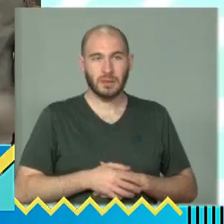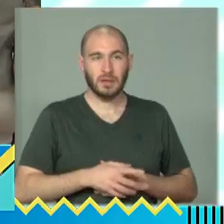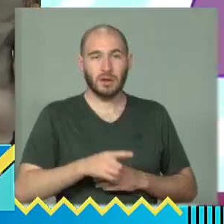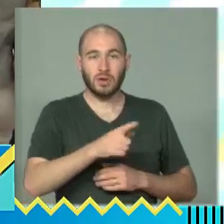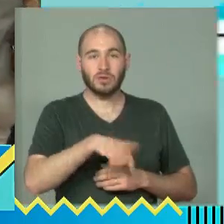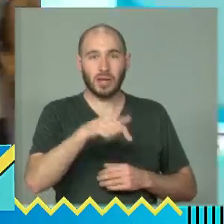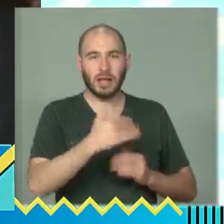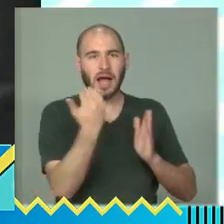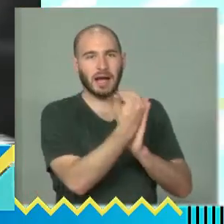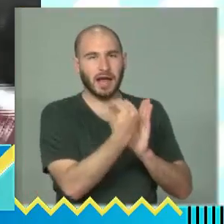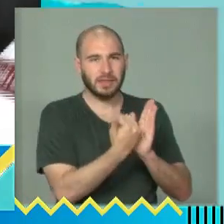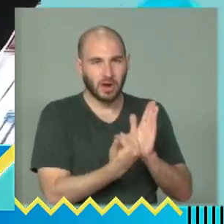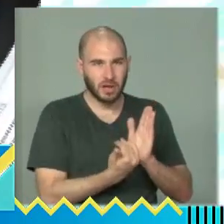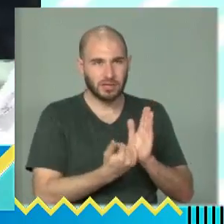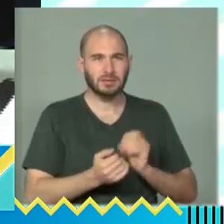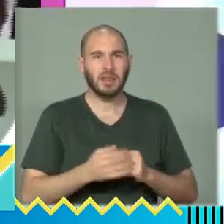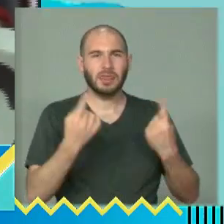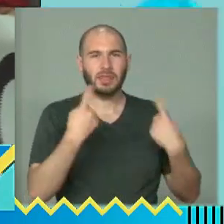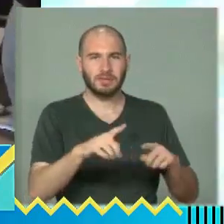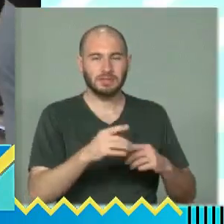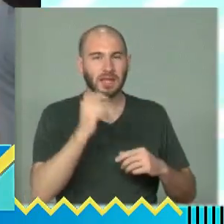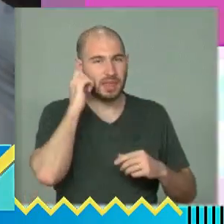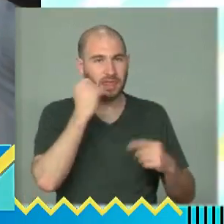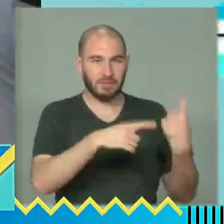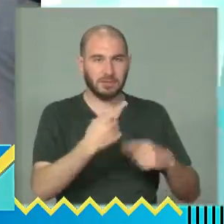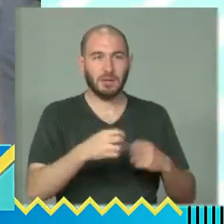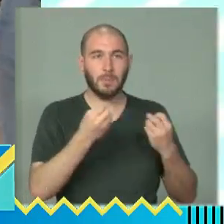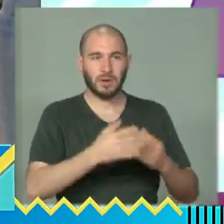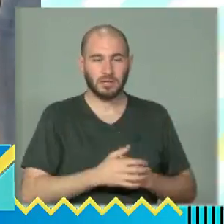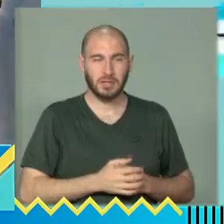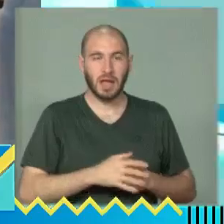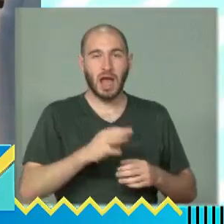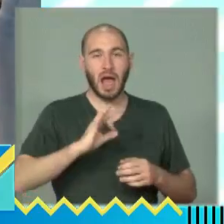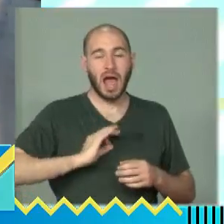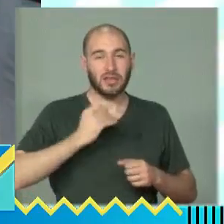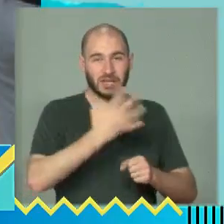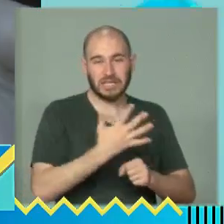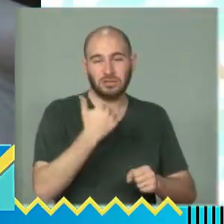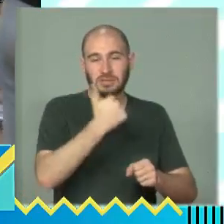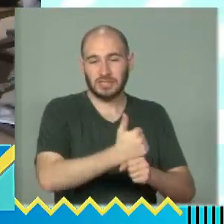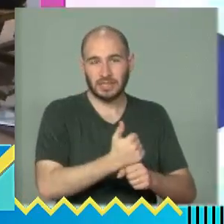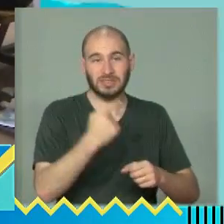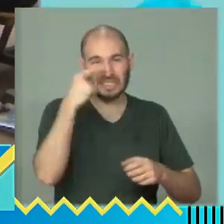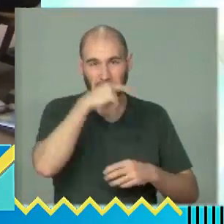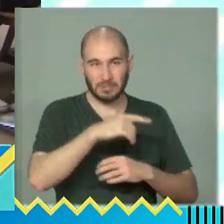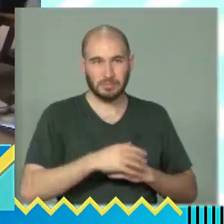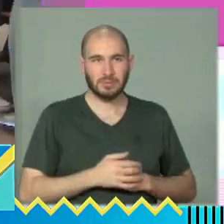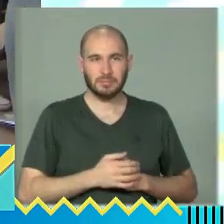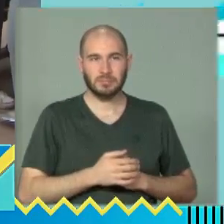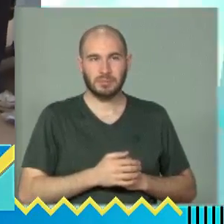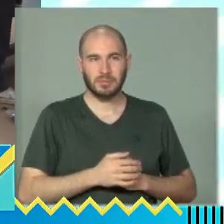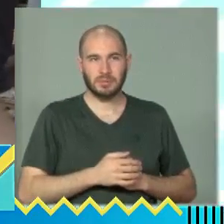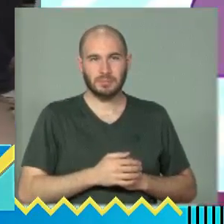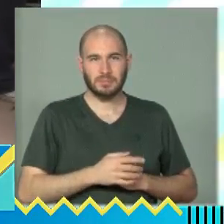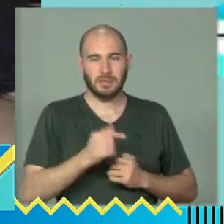tuvimos que hacer algunas categorías que diferenciaran un poco las edades, porque tuvimos alumnos de quinto grado, sexto grado, séptimo grado, y bueno, y extendimos la